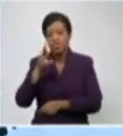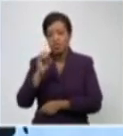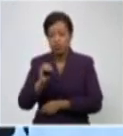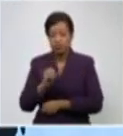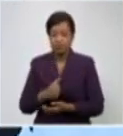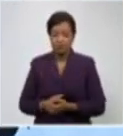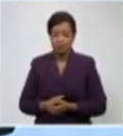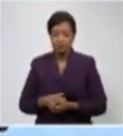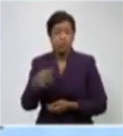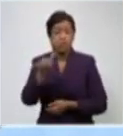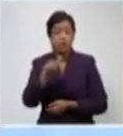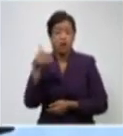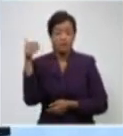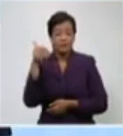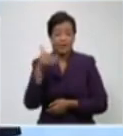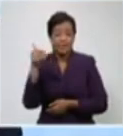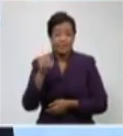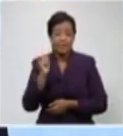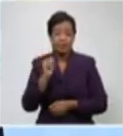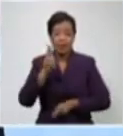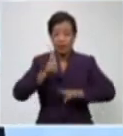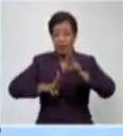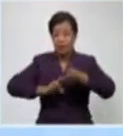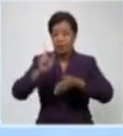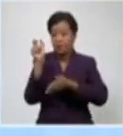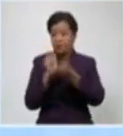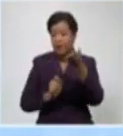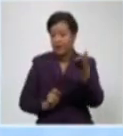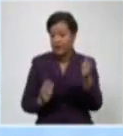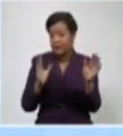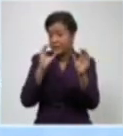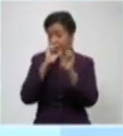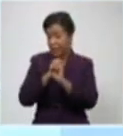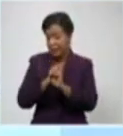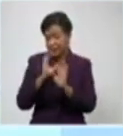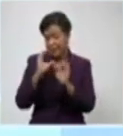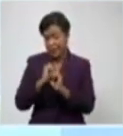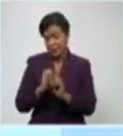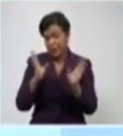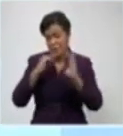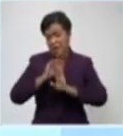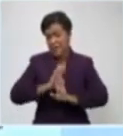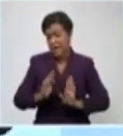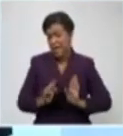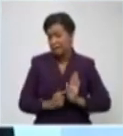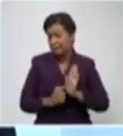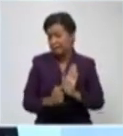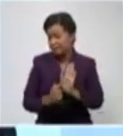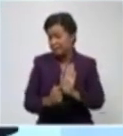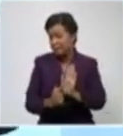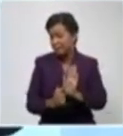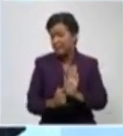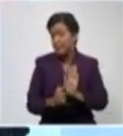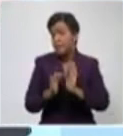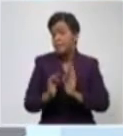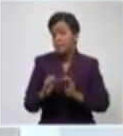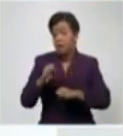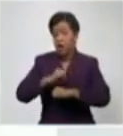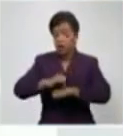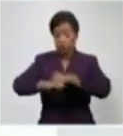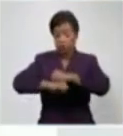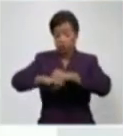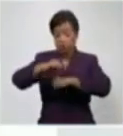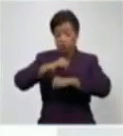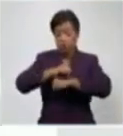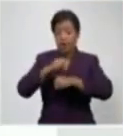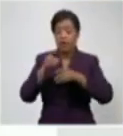en esta carta secreta, bueno, ya no tan secreta, integrantes de la estructura burocrática de aquellos departamentos